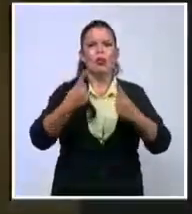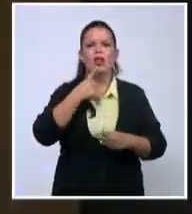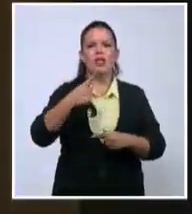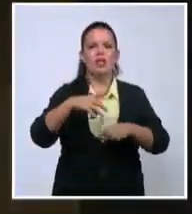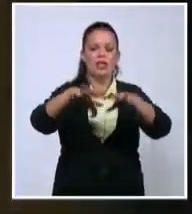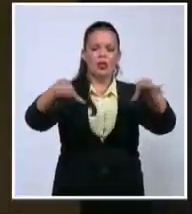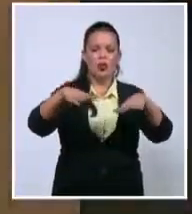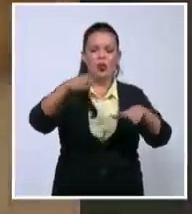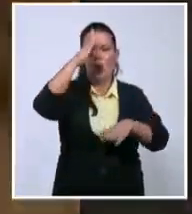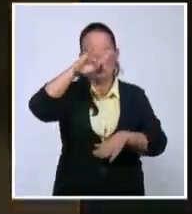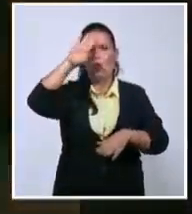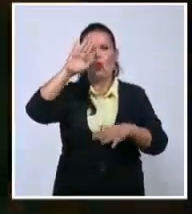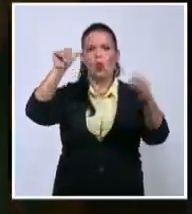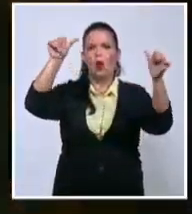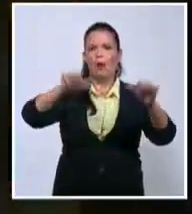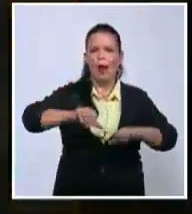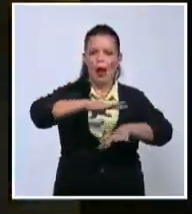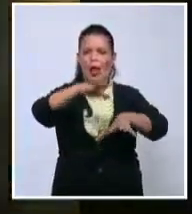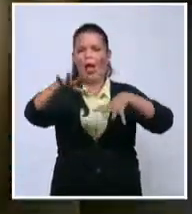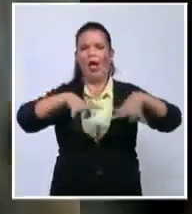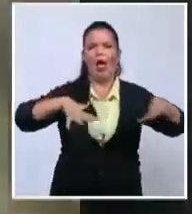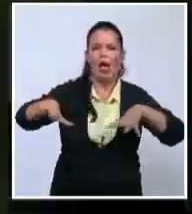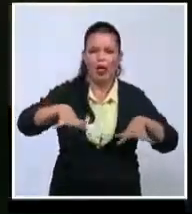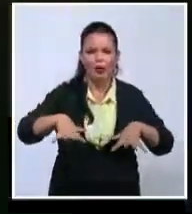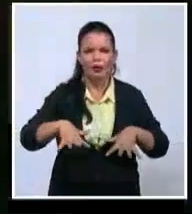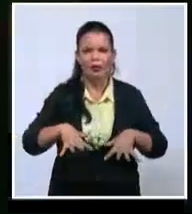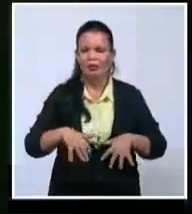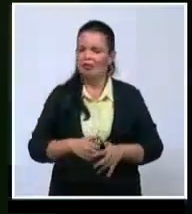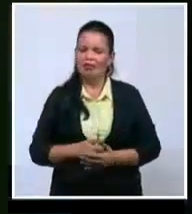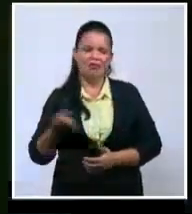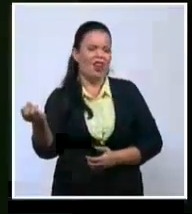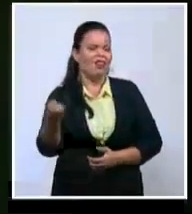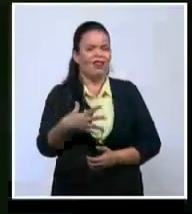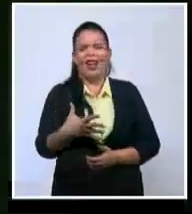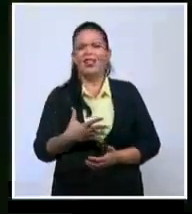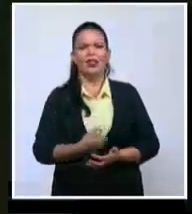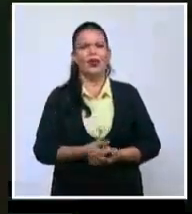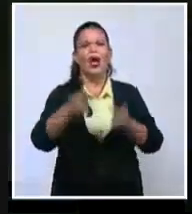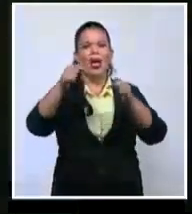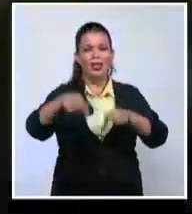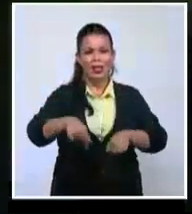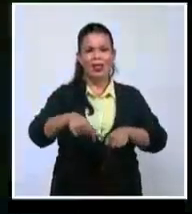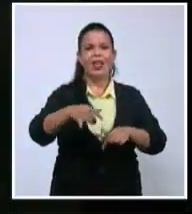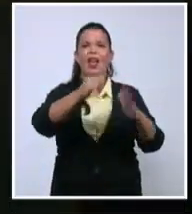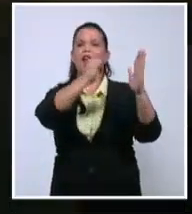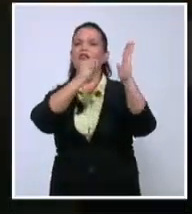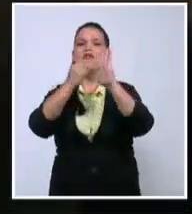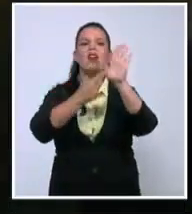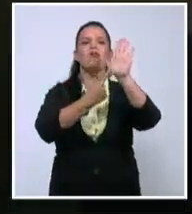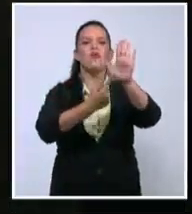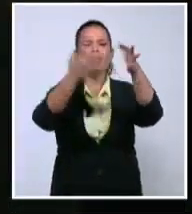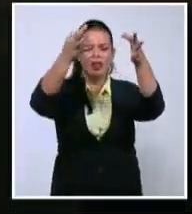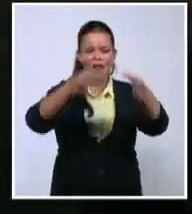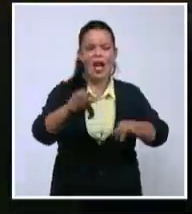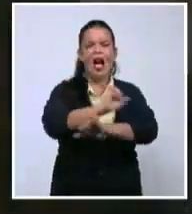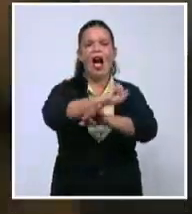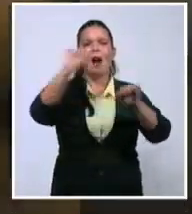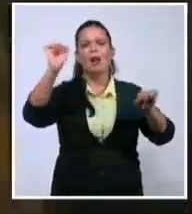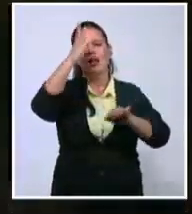Yo creo que este video es más que aclaratorio, más que revelador de cómo amanece Cuba. Hoy es